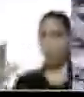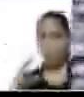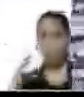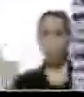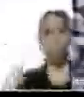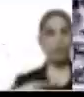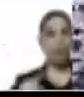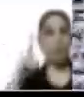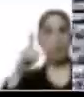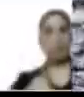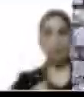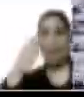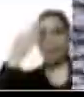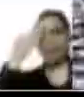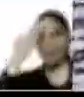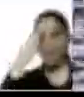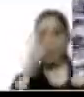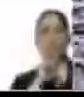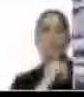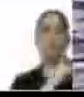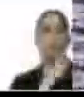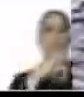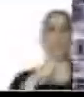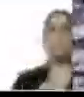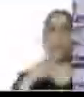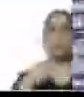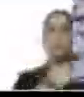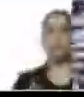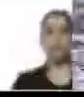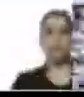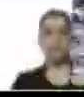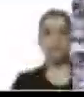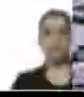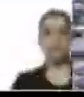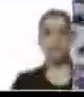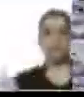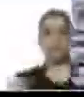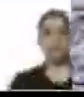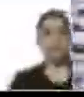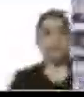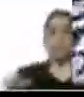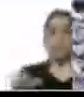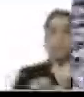dinero, ese oro lo controla en este momento el gobierno de Juan Guaidó, ¿no?